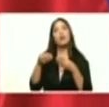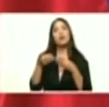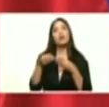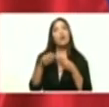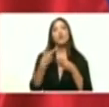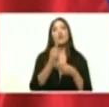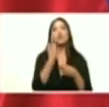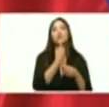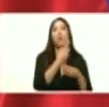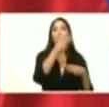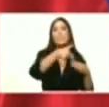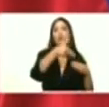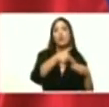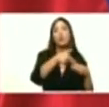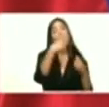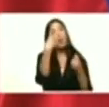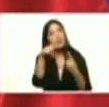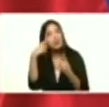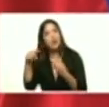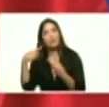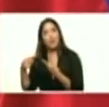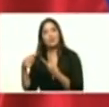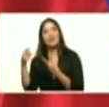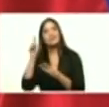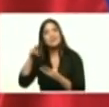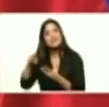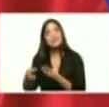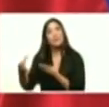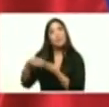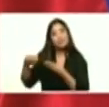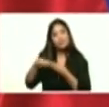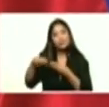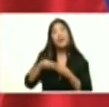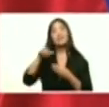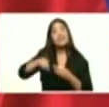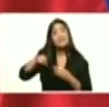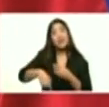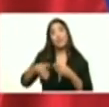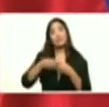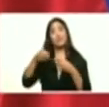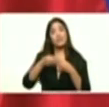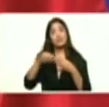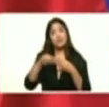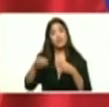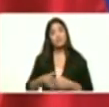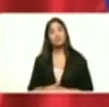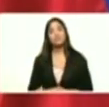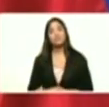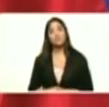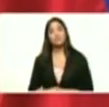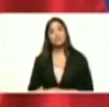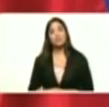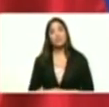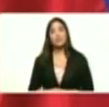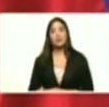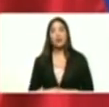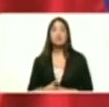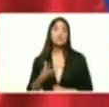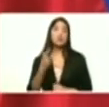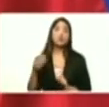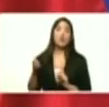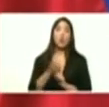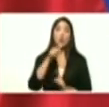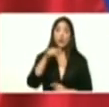petrolera, porque nosotros, todavía necesitamos divisas, y vamos a necesitar, muchas divisas, por mucho tiempo, si algo no se logró aquí,